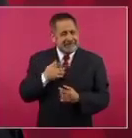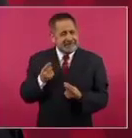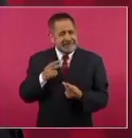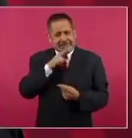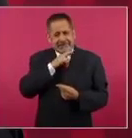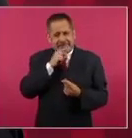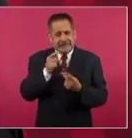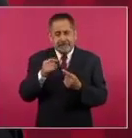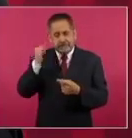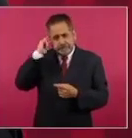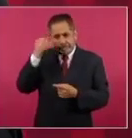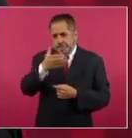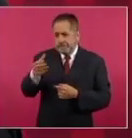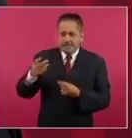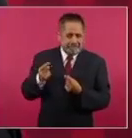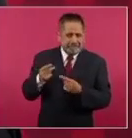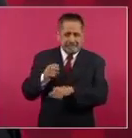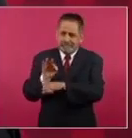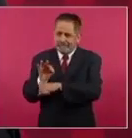los campesinos